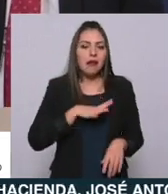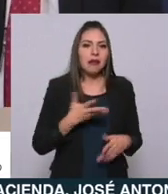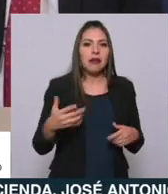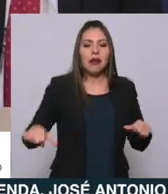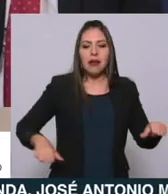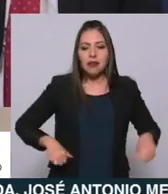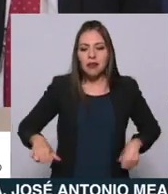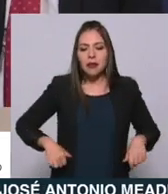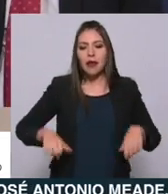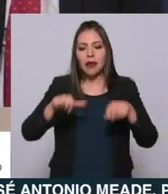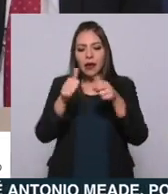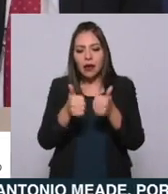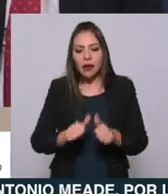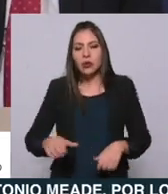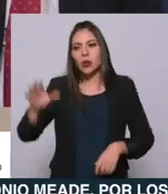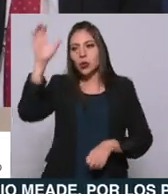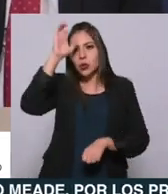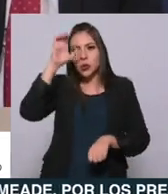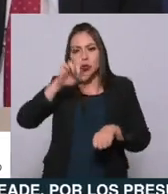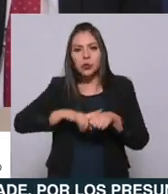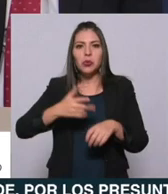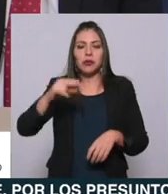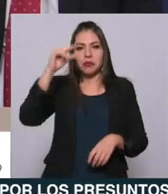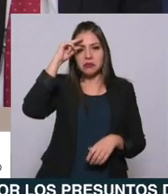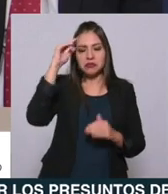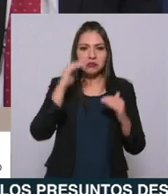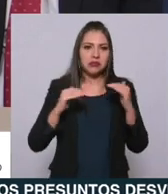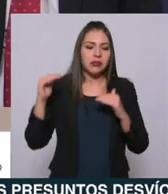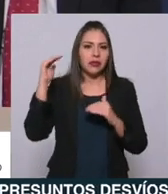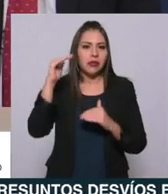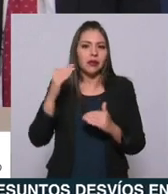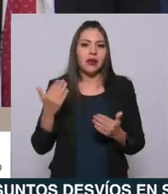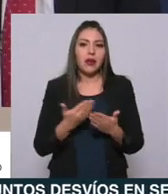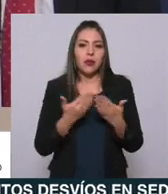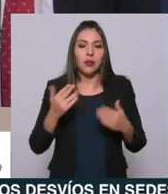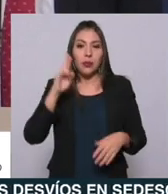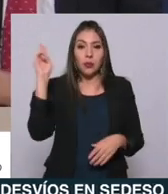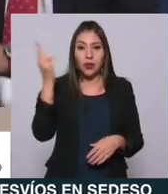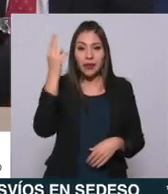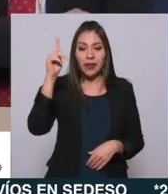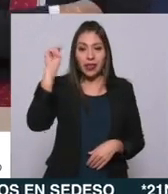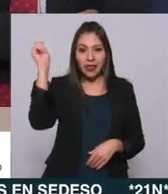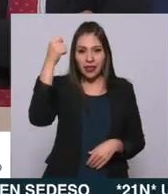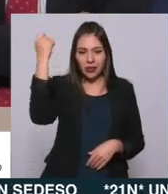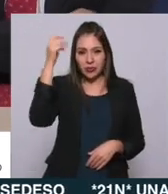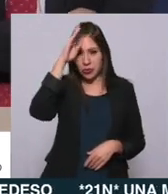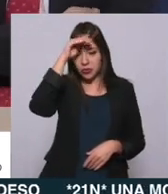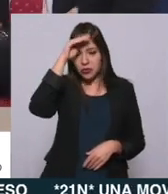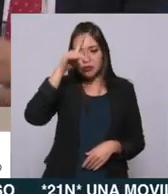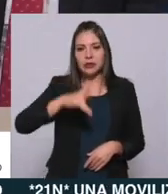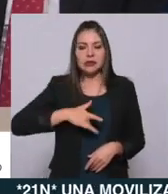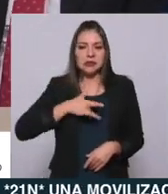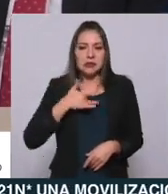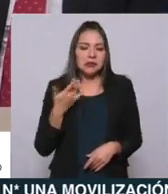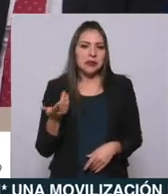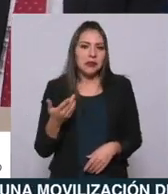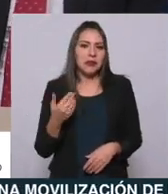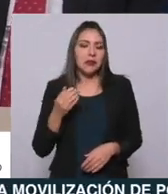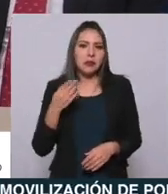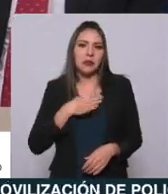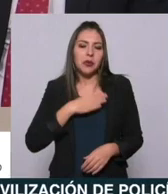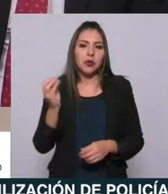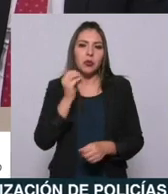cultural, intelectual. Entonces para el TEC es realmente una gran oportunidad poder colaborar con Capital